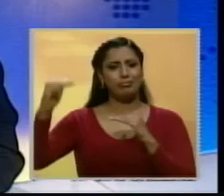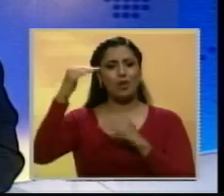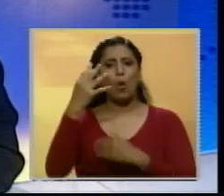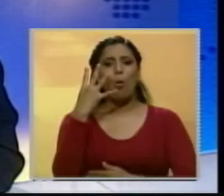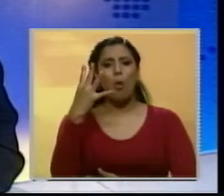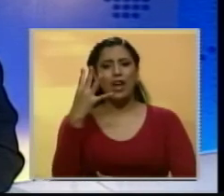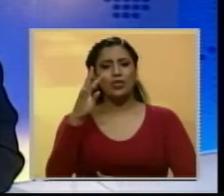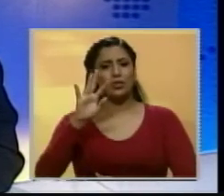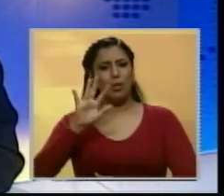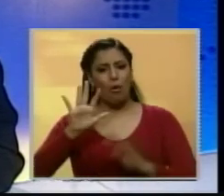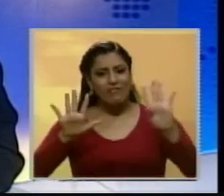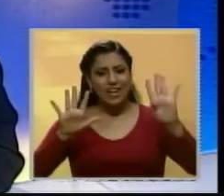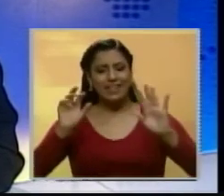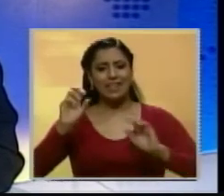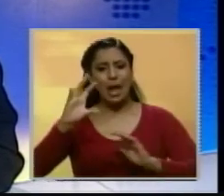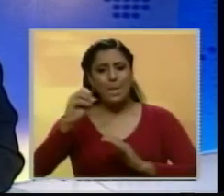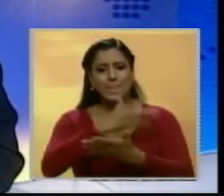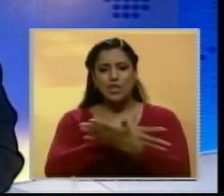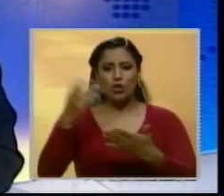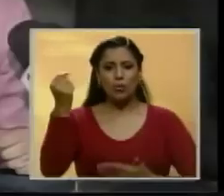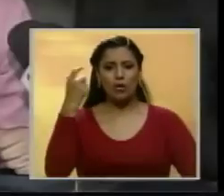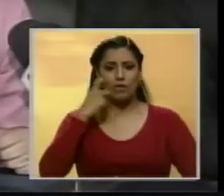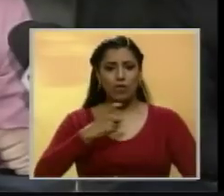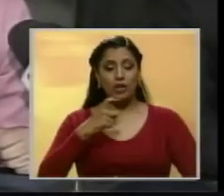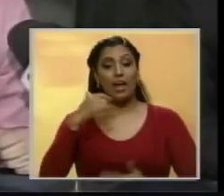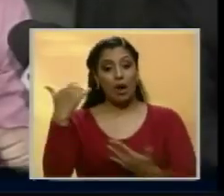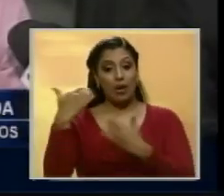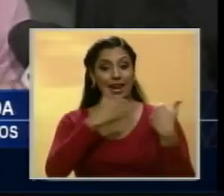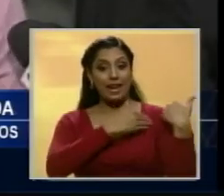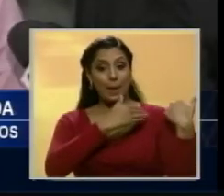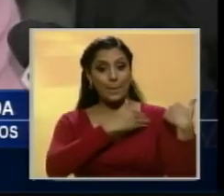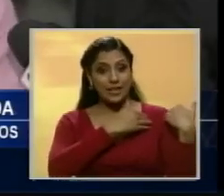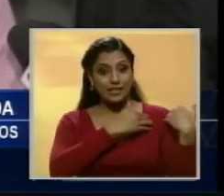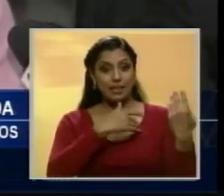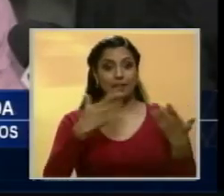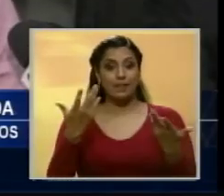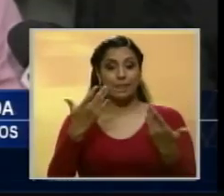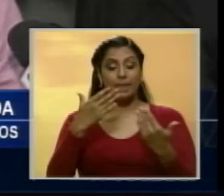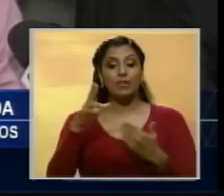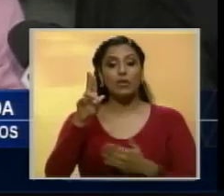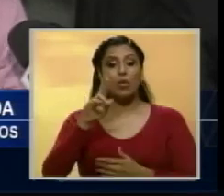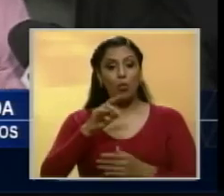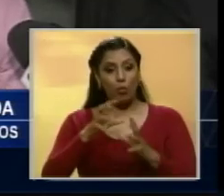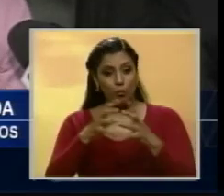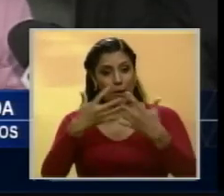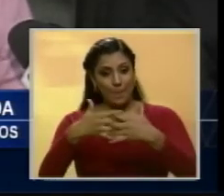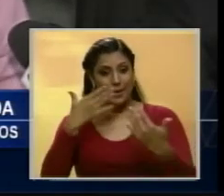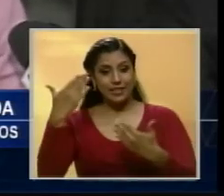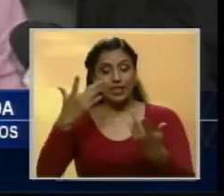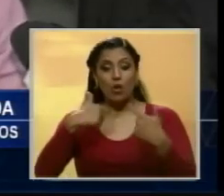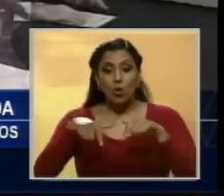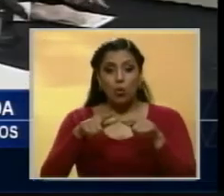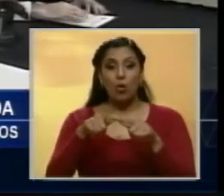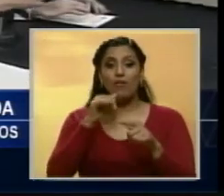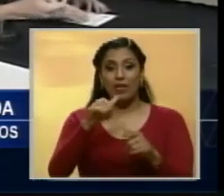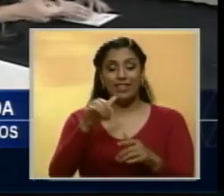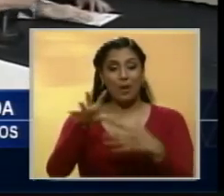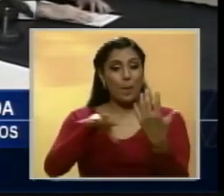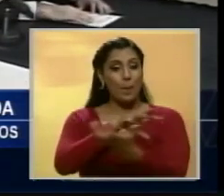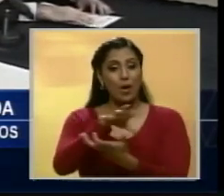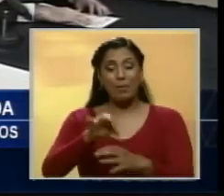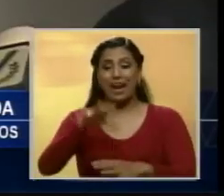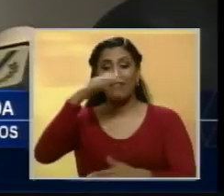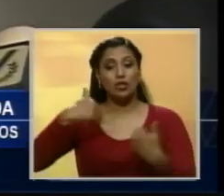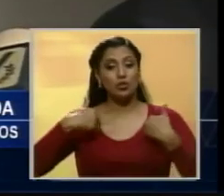los 490 millones de bolívares. El representante de la UCES, Gilberto Gudiño, aseguró que esta situación